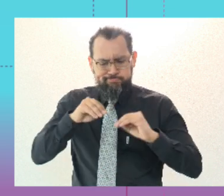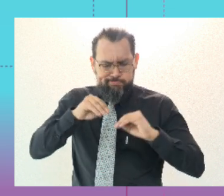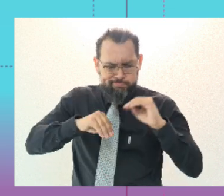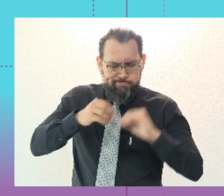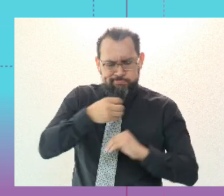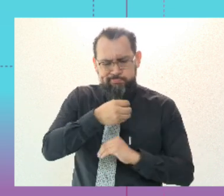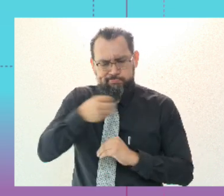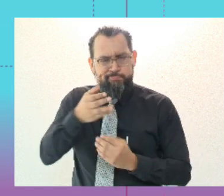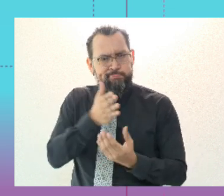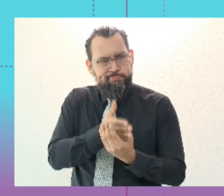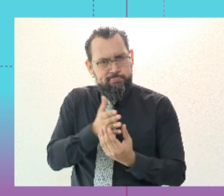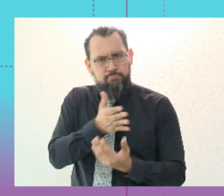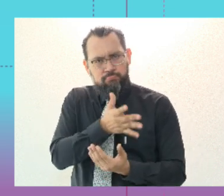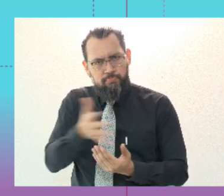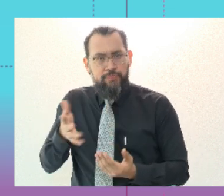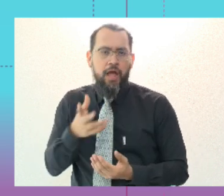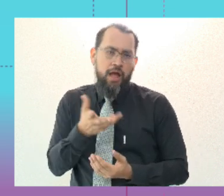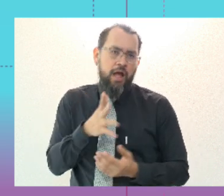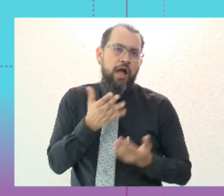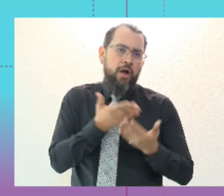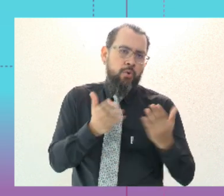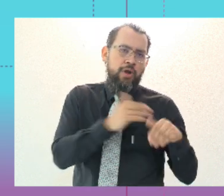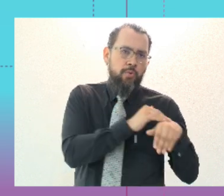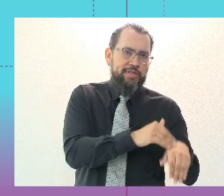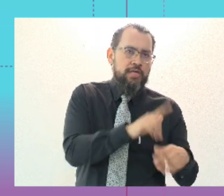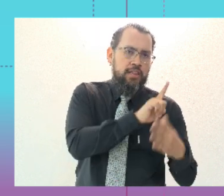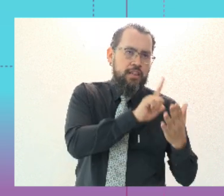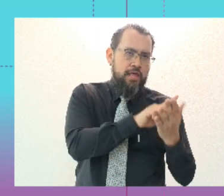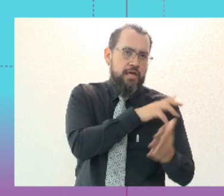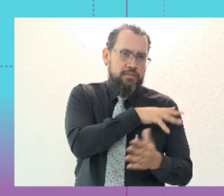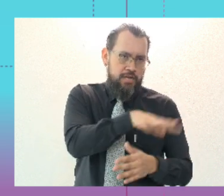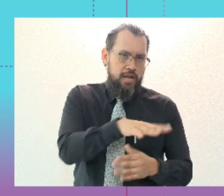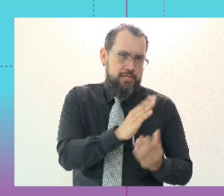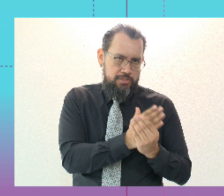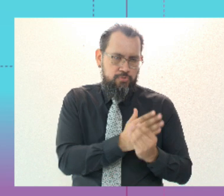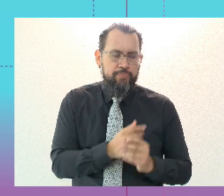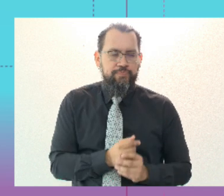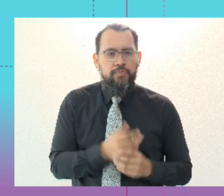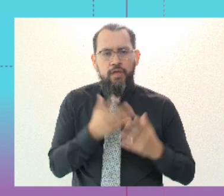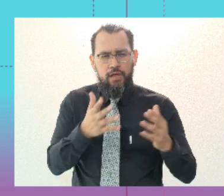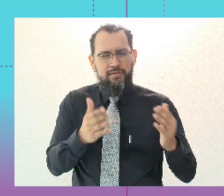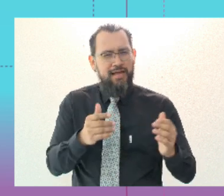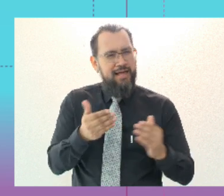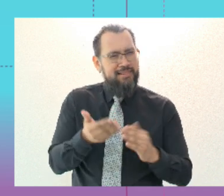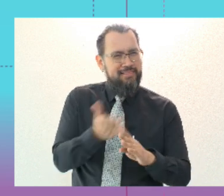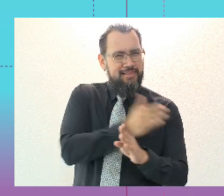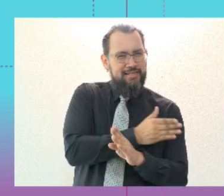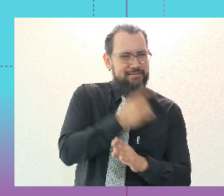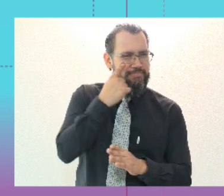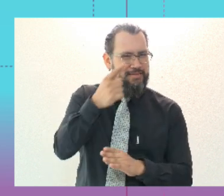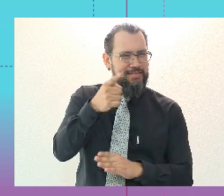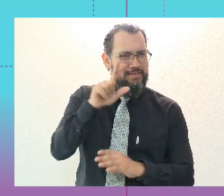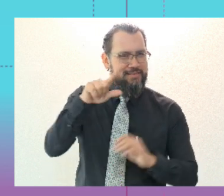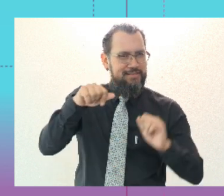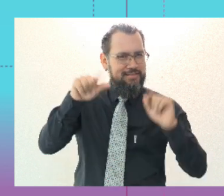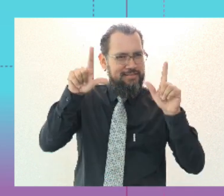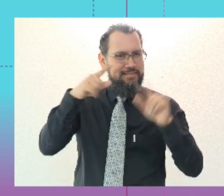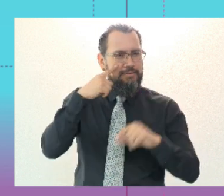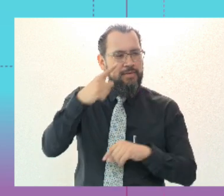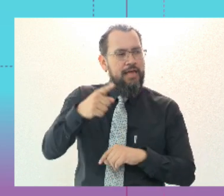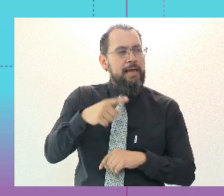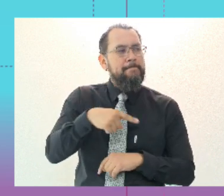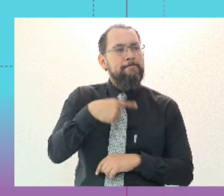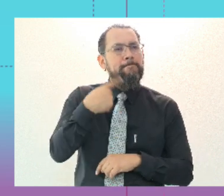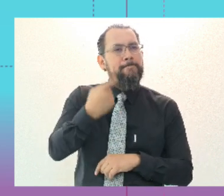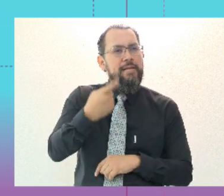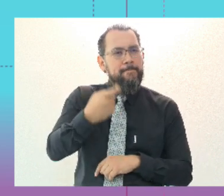con base en la Ley General de Archivos, ¿de acuerdo? Y si veíamos la lámina anterior, si pusieron atención, decíamos, el